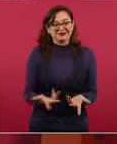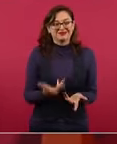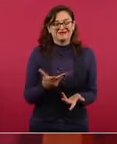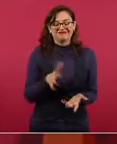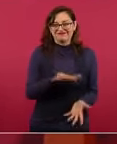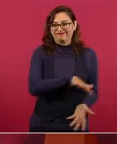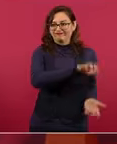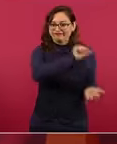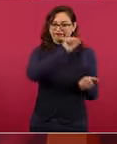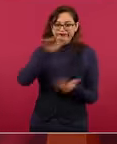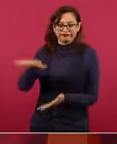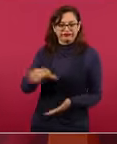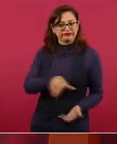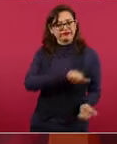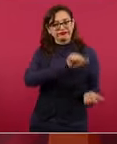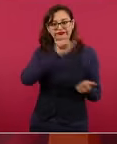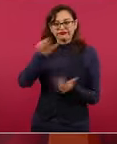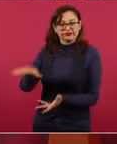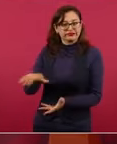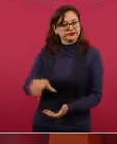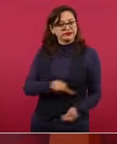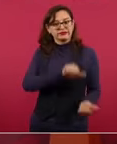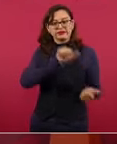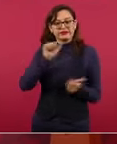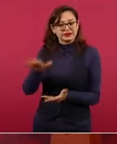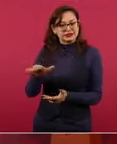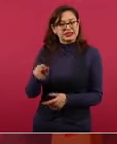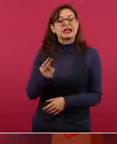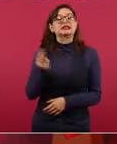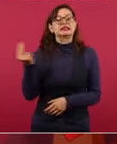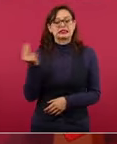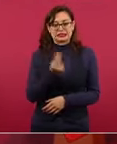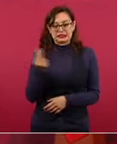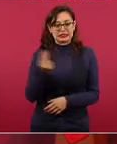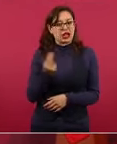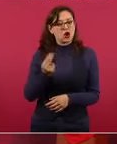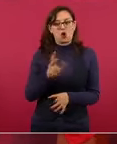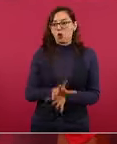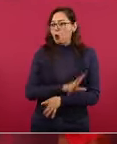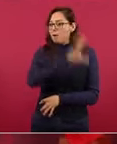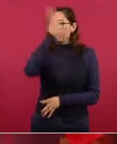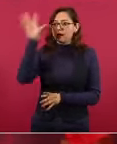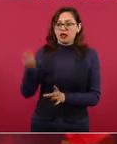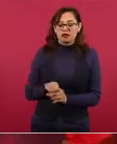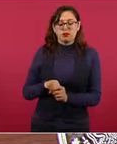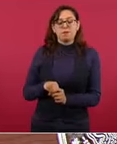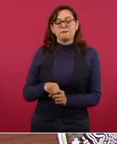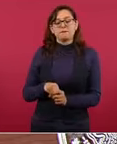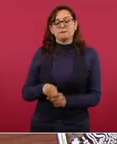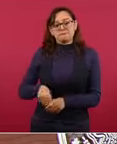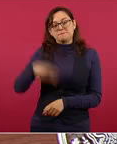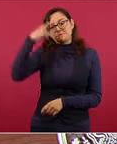2000 500 kilómetros del tren mal